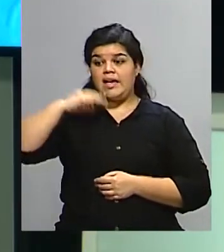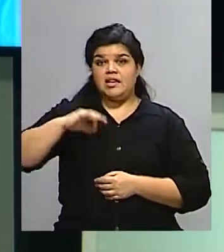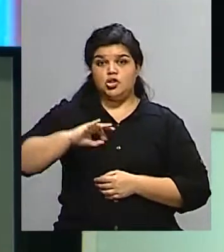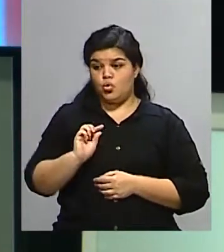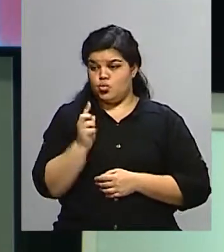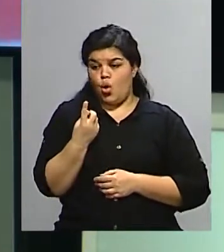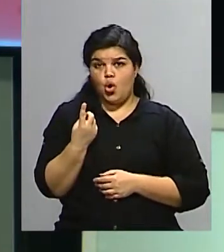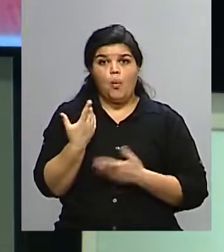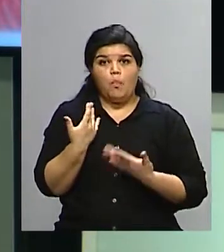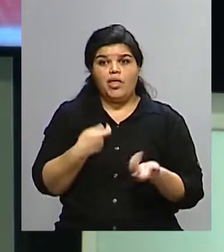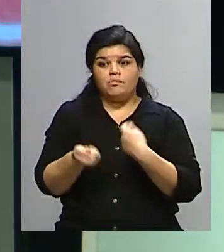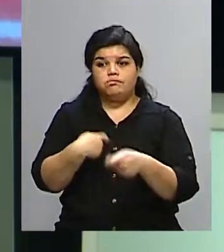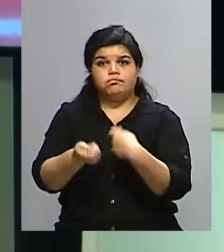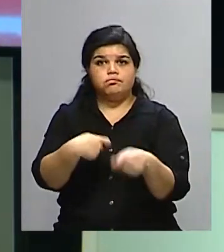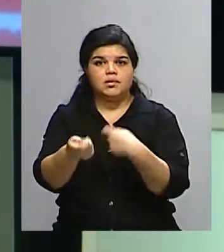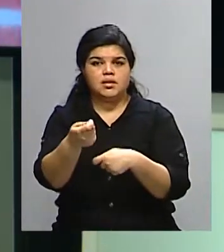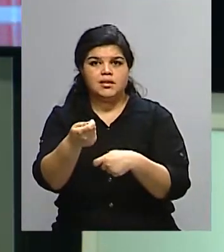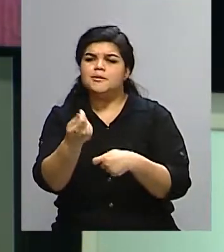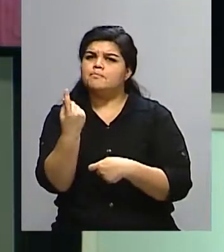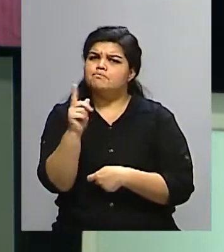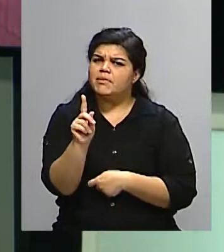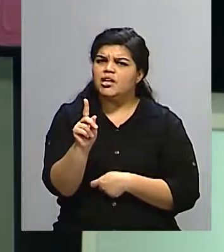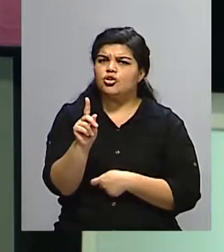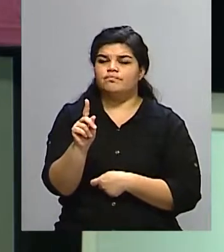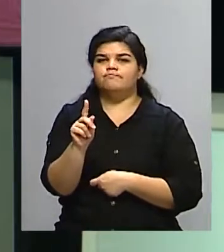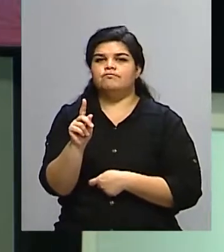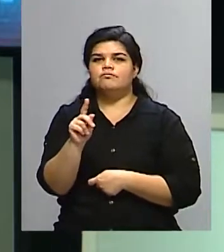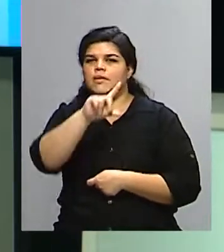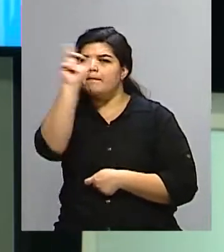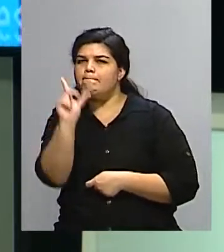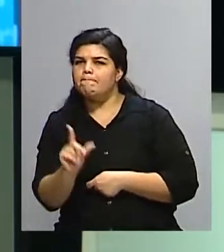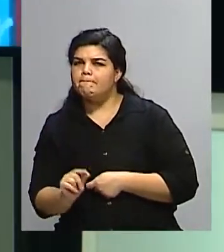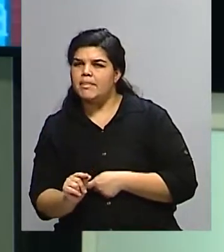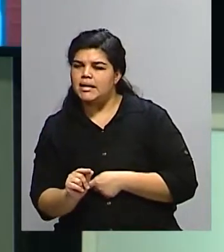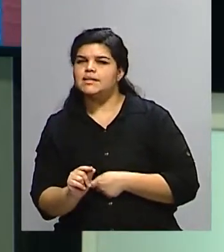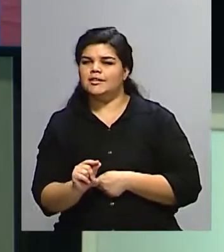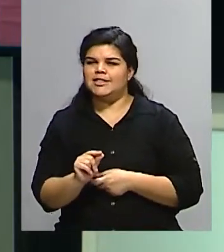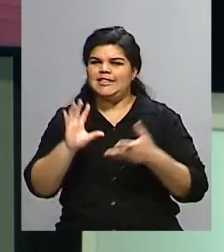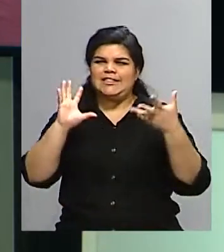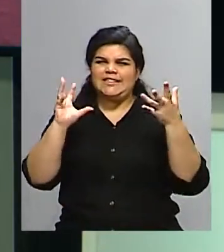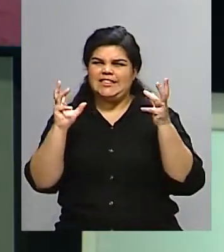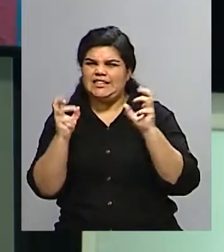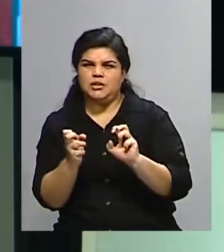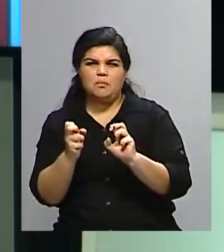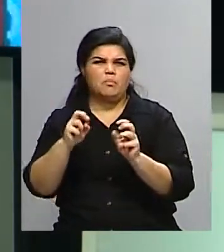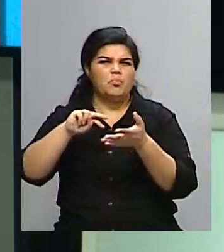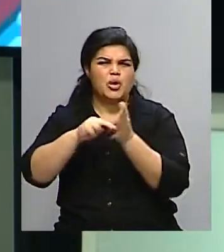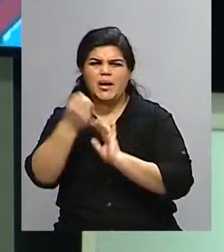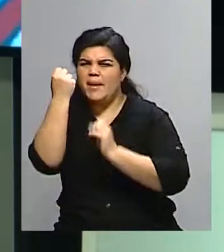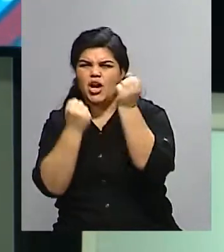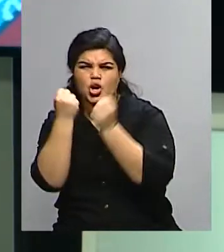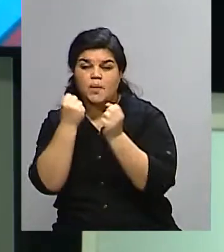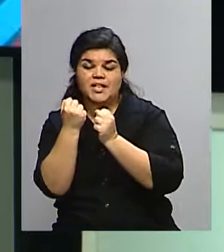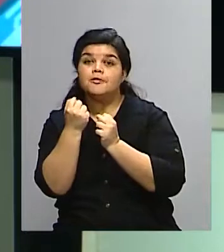de nuestro país lo sobrepasa. Convengamos que si tenés que hablar de jubilación, están por debajo de la línea de pobreza. ¿Hay alguna estadística